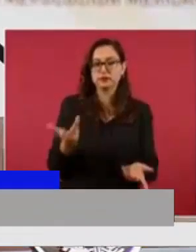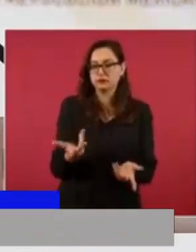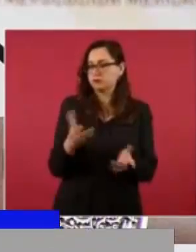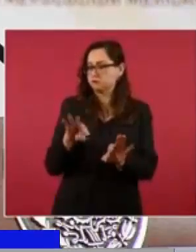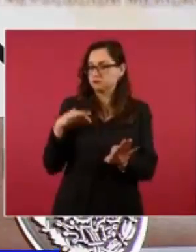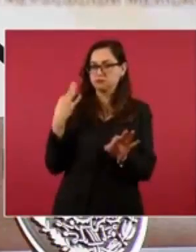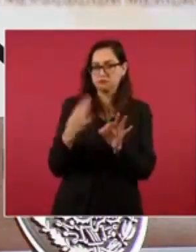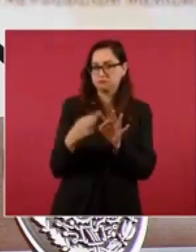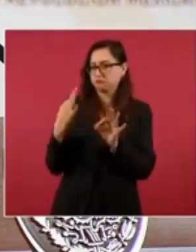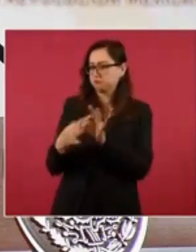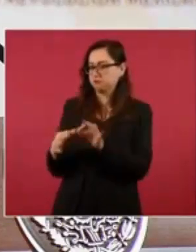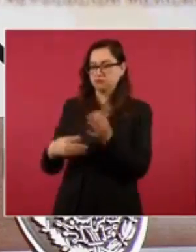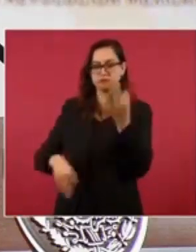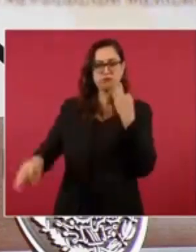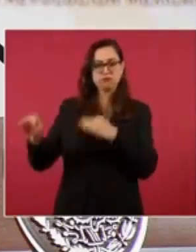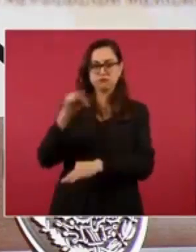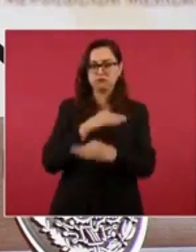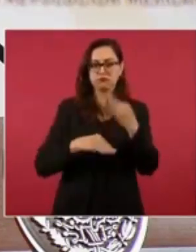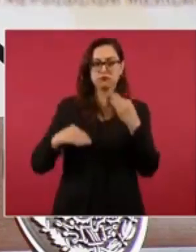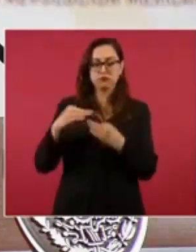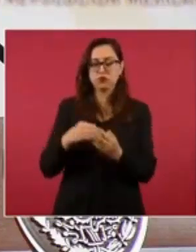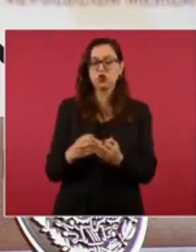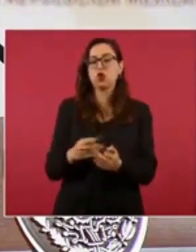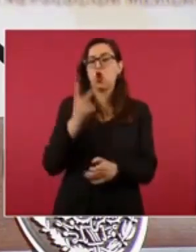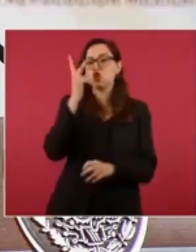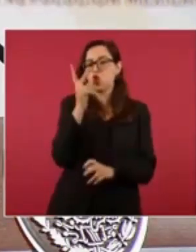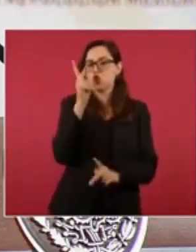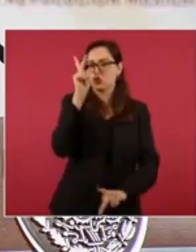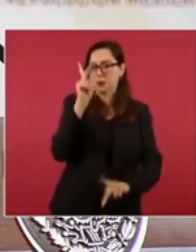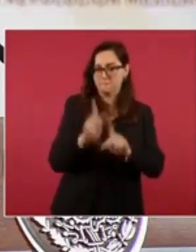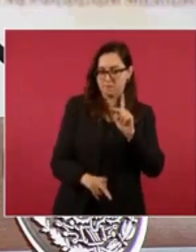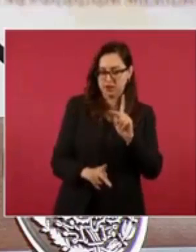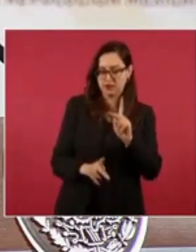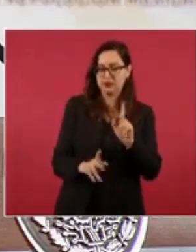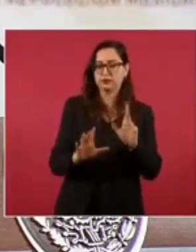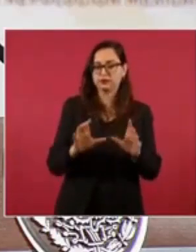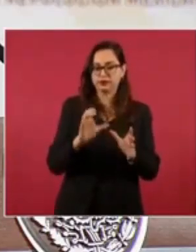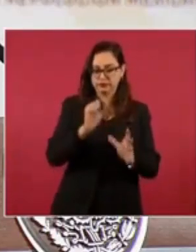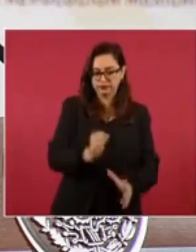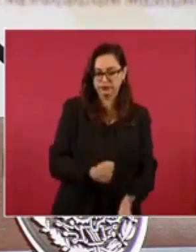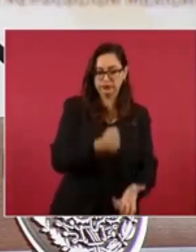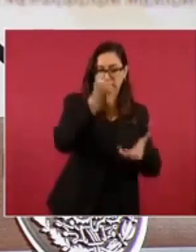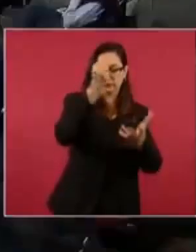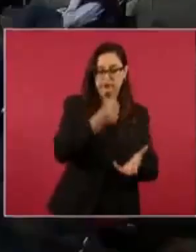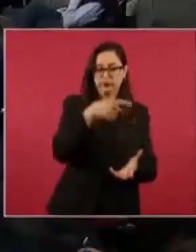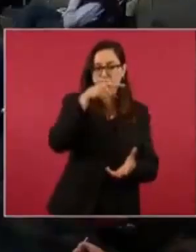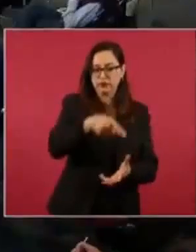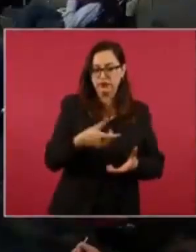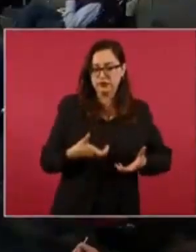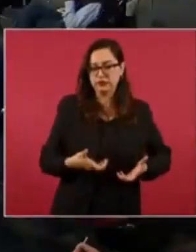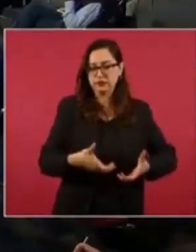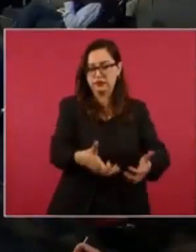prácticamente todo contratado. Se divide en dos partes. Uno es para atender toda la red federal libre de peaje